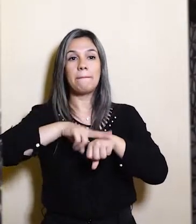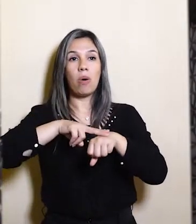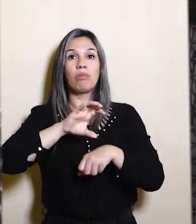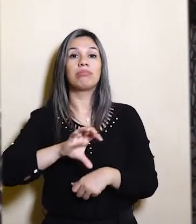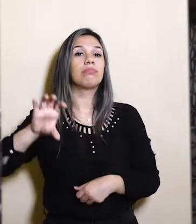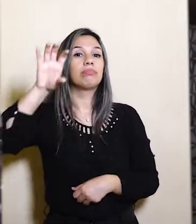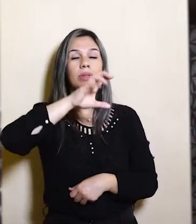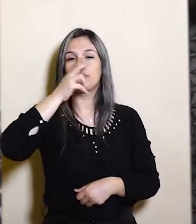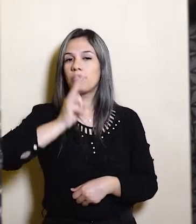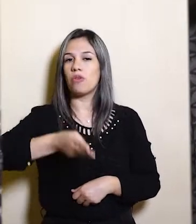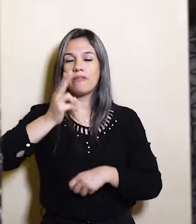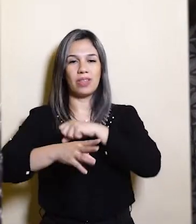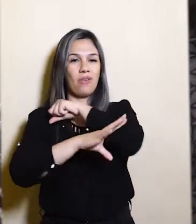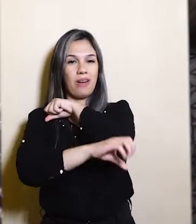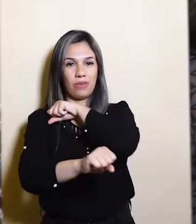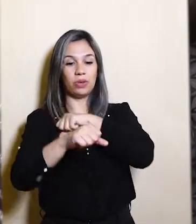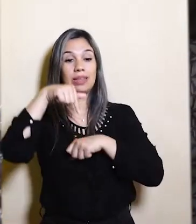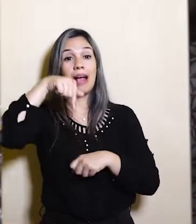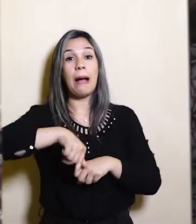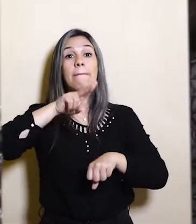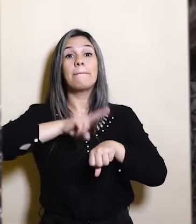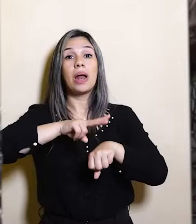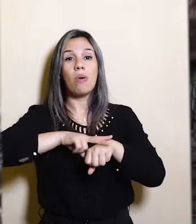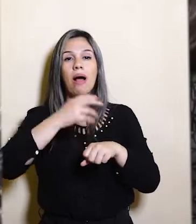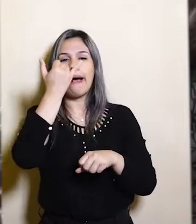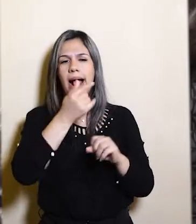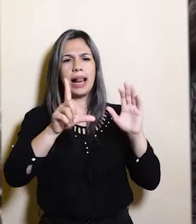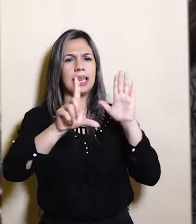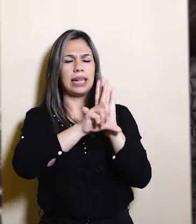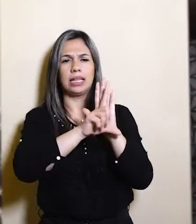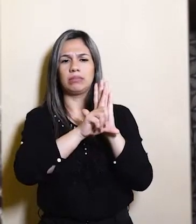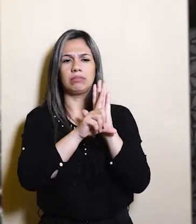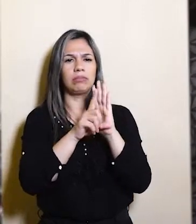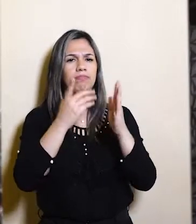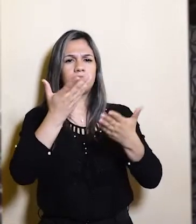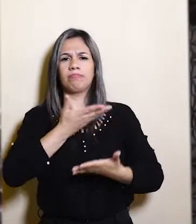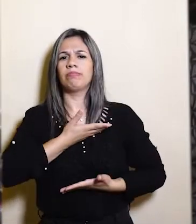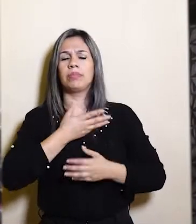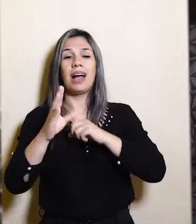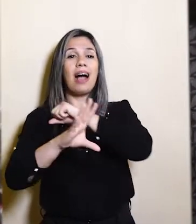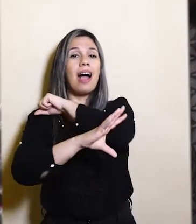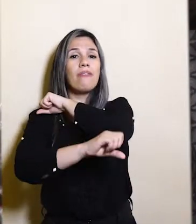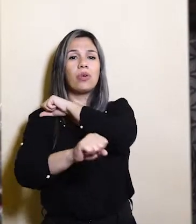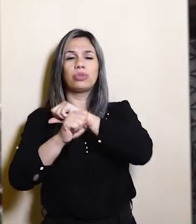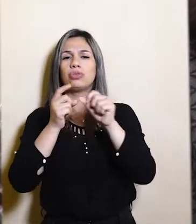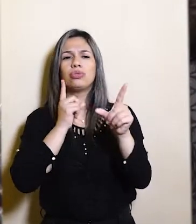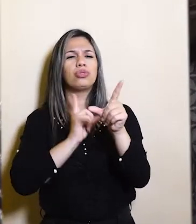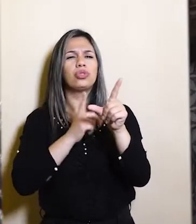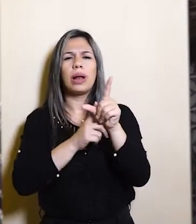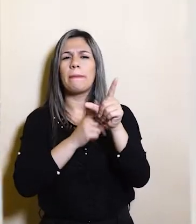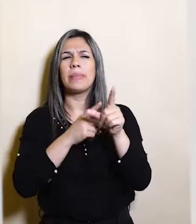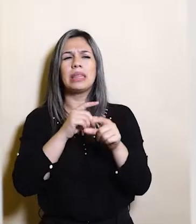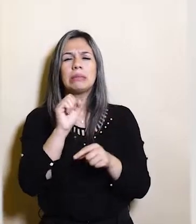prohíben totalmente el aborto. En el caso de Paraguay tiene leyes muy restringidas que solo permite el aborto en circunstancias